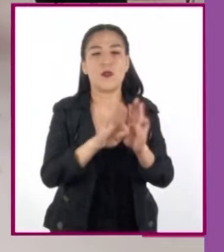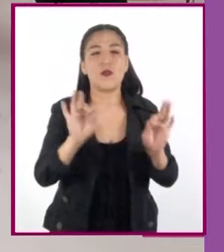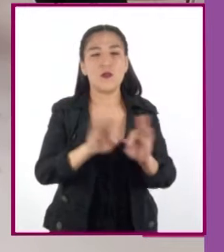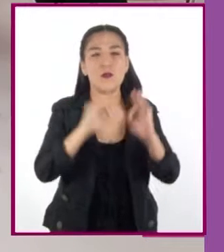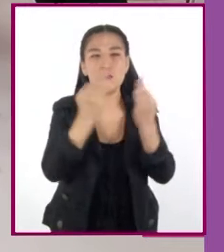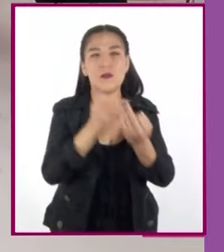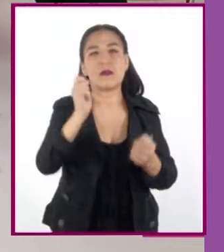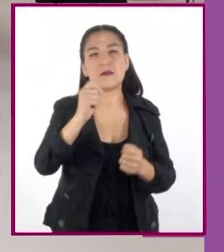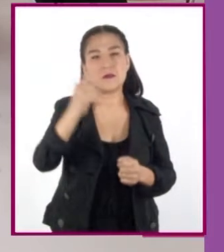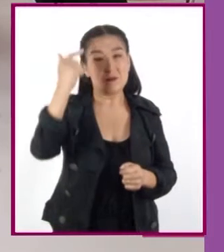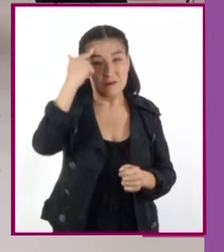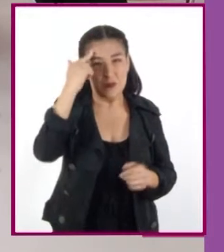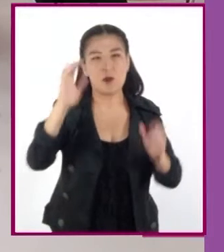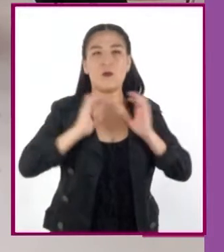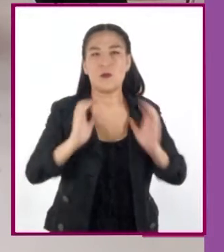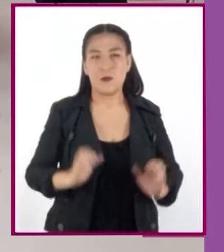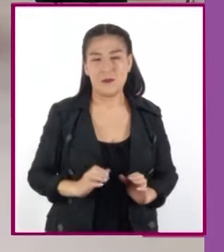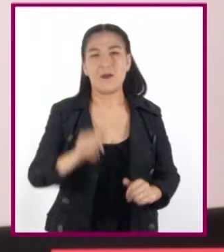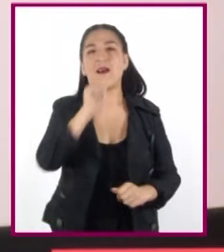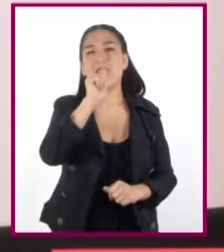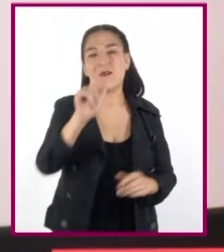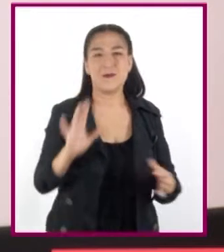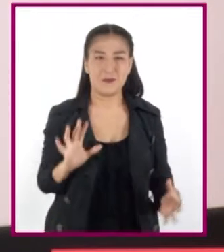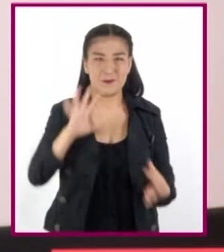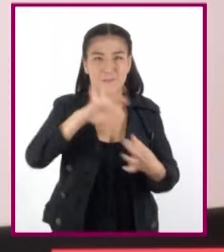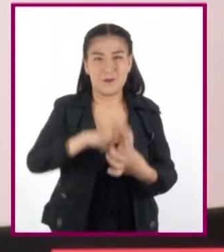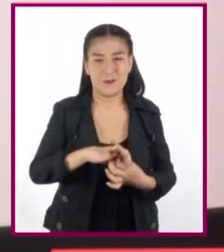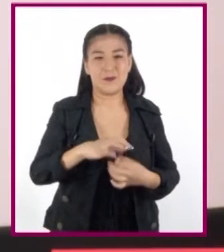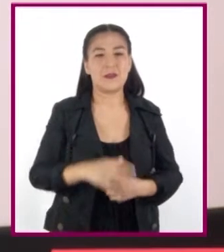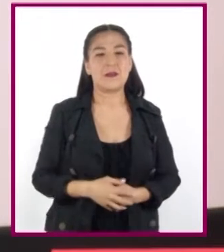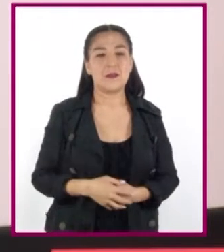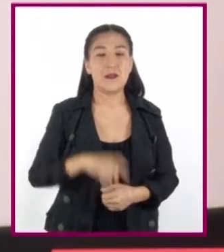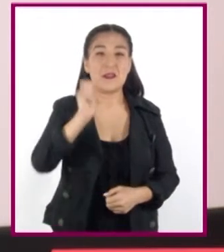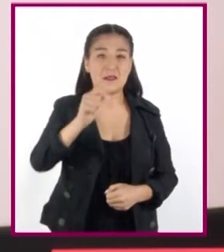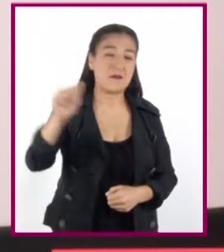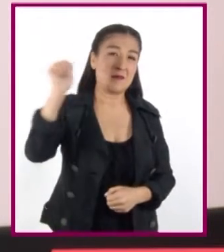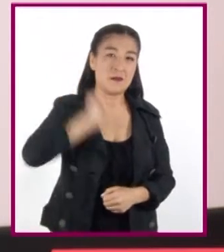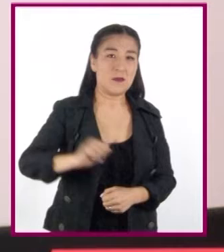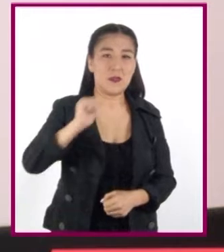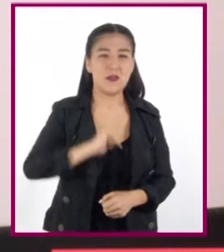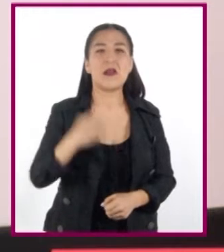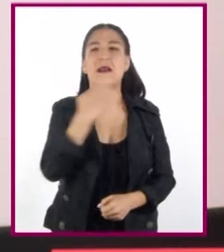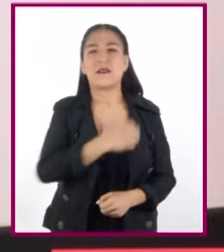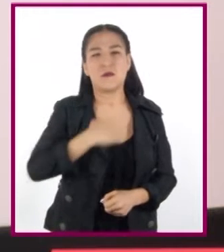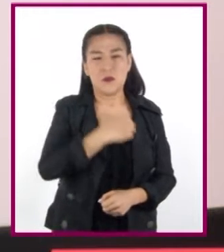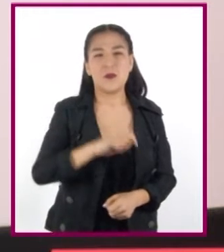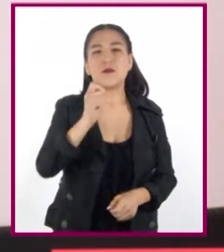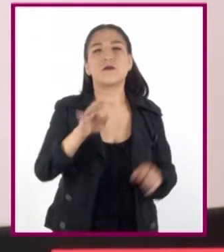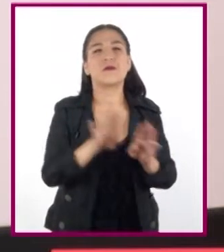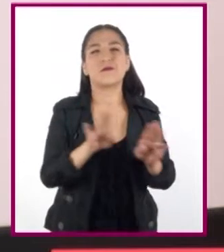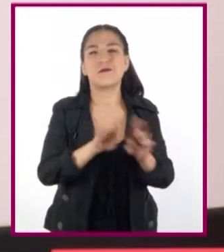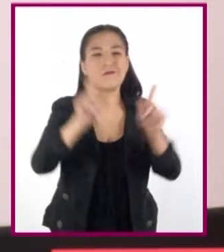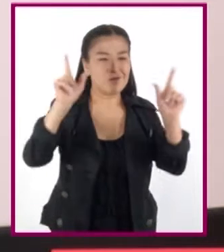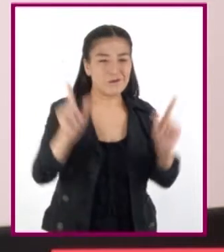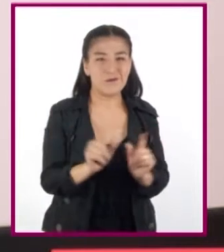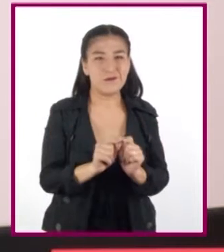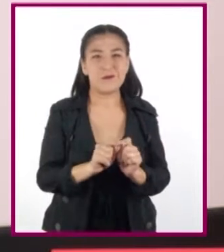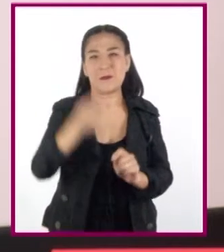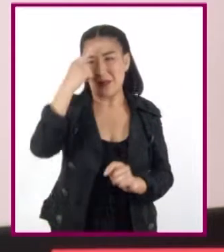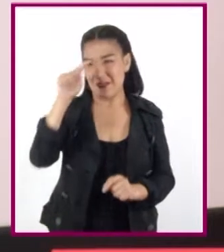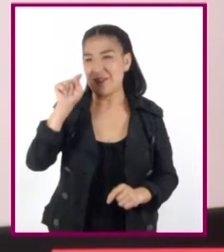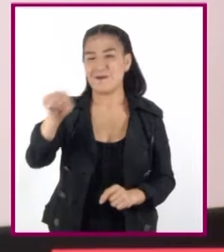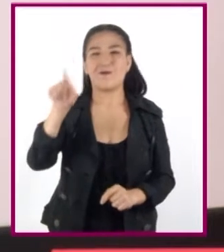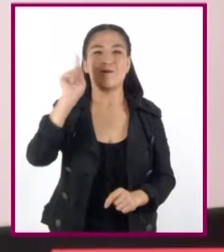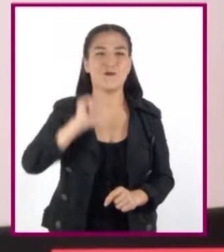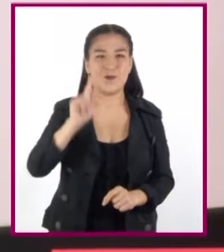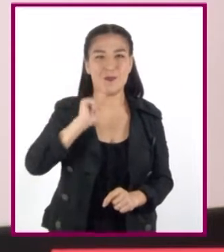de mente, cuerpo y alma. En la antigüedad, las emociones eran reducidas a las mujeres y